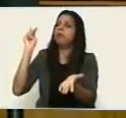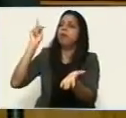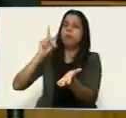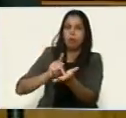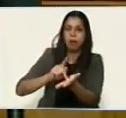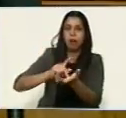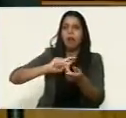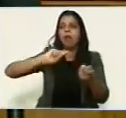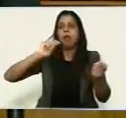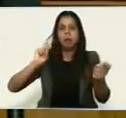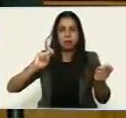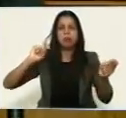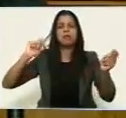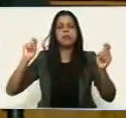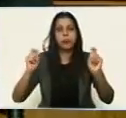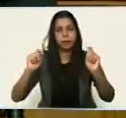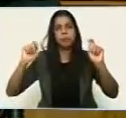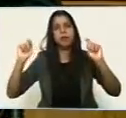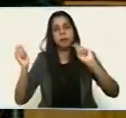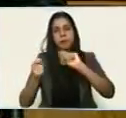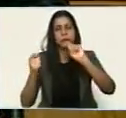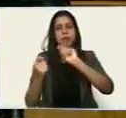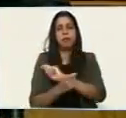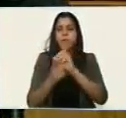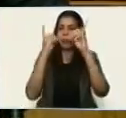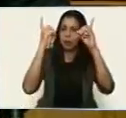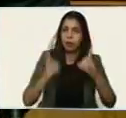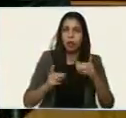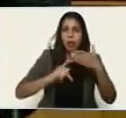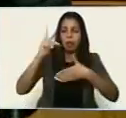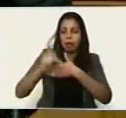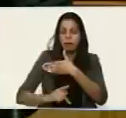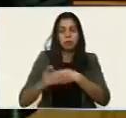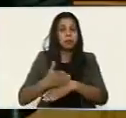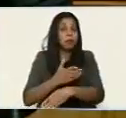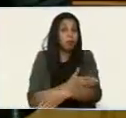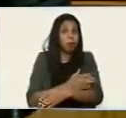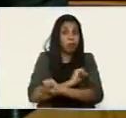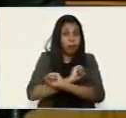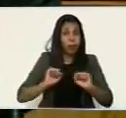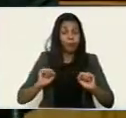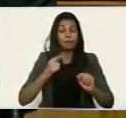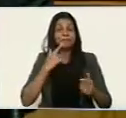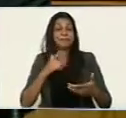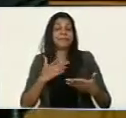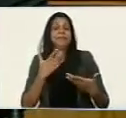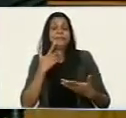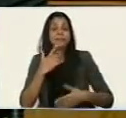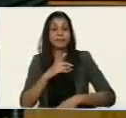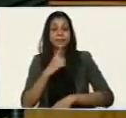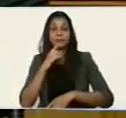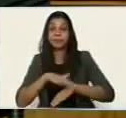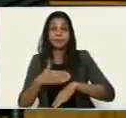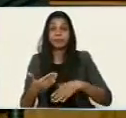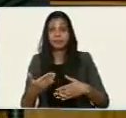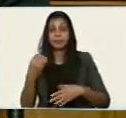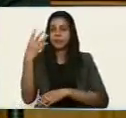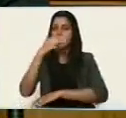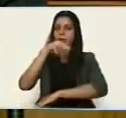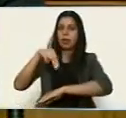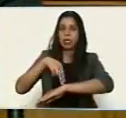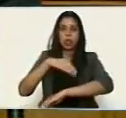vez, con pequeñas decisiones que no se podían tomar antes por la conspiración de una Asamblea Nacional